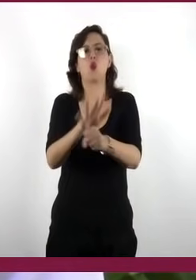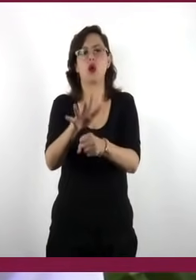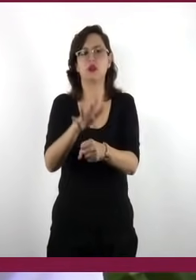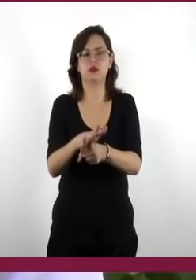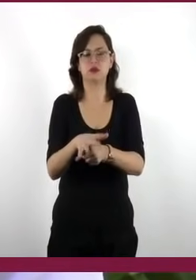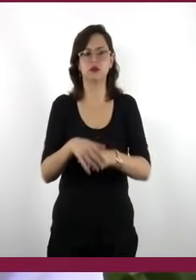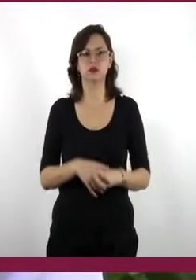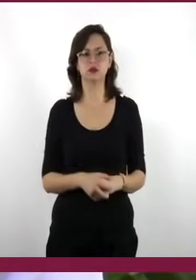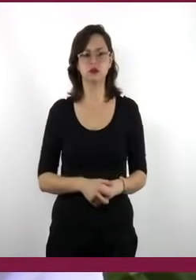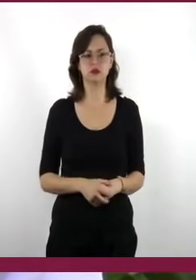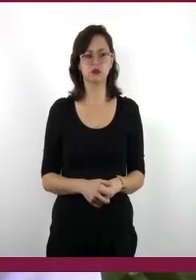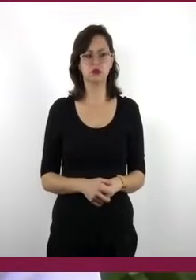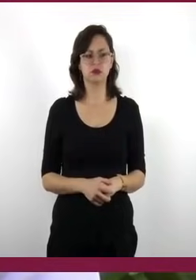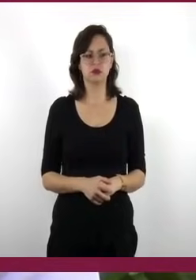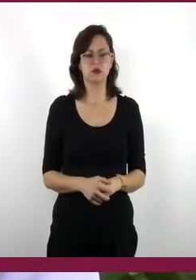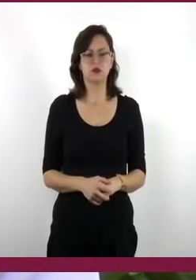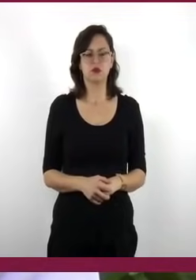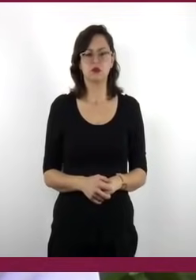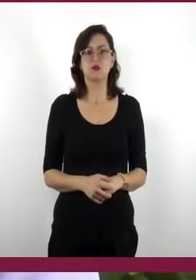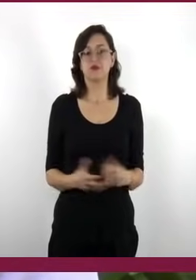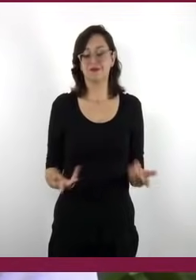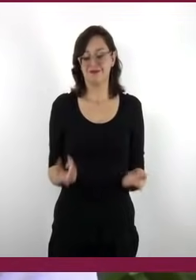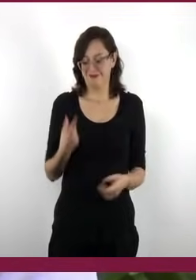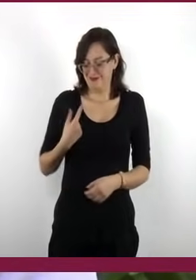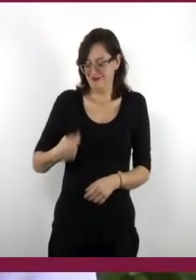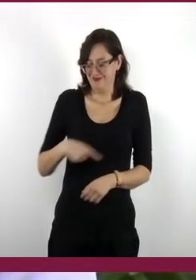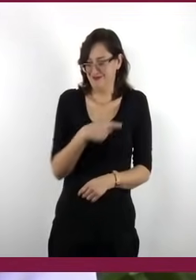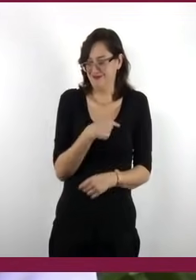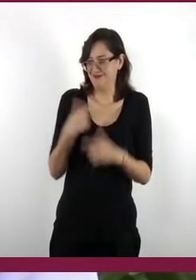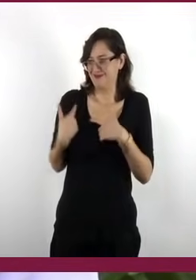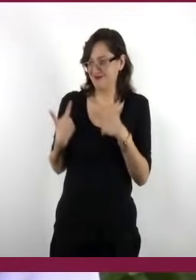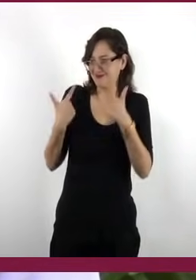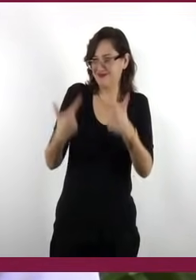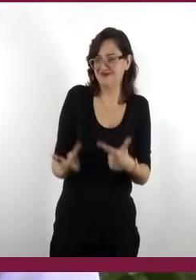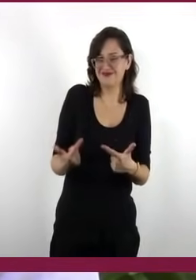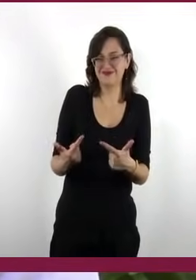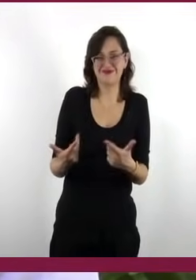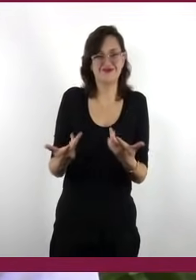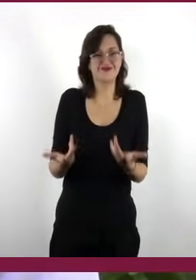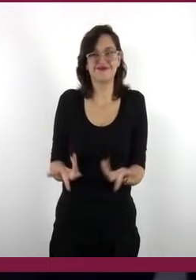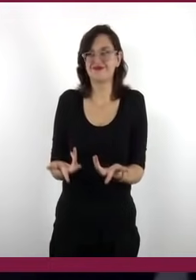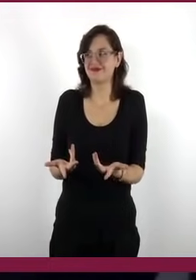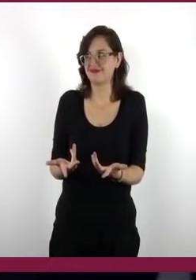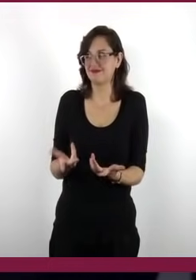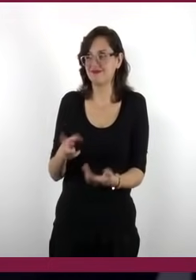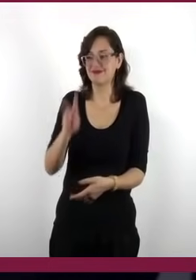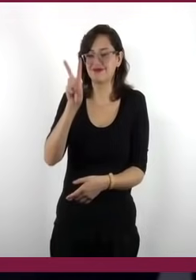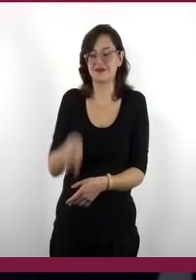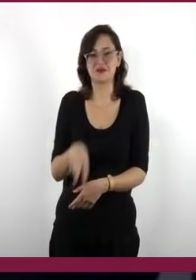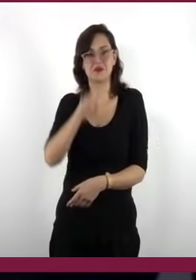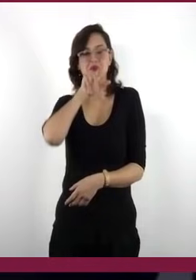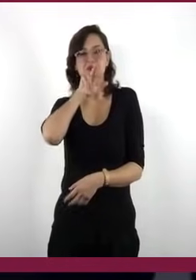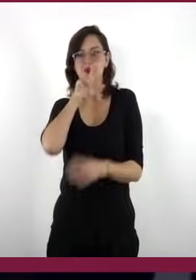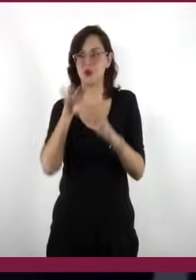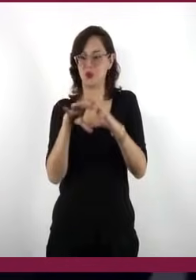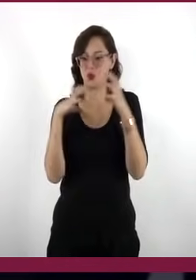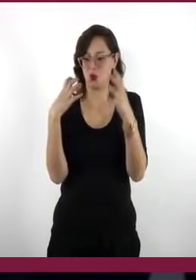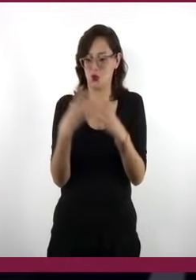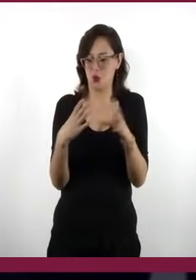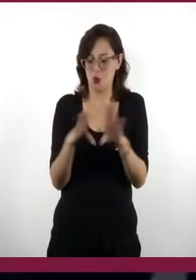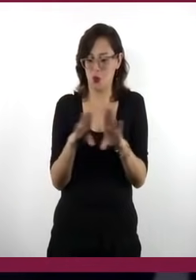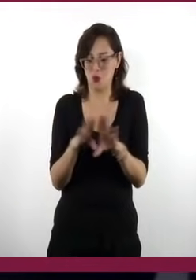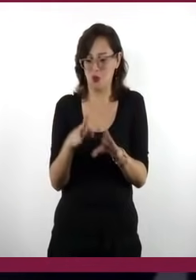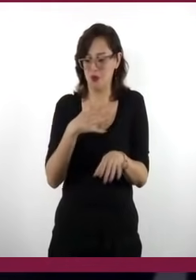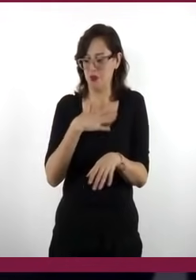nosotros somos sus hijos, entonces la verdad es que si no cuidamos el planeta, ¿qué